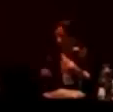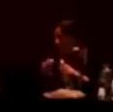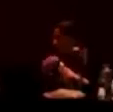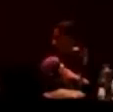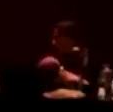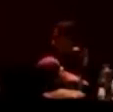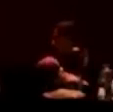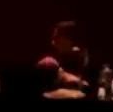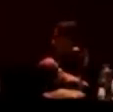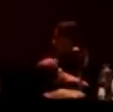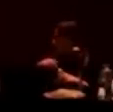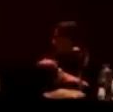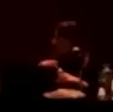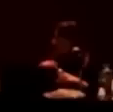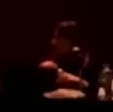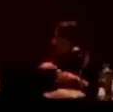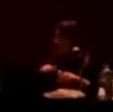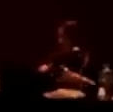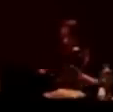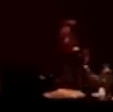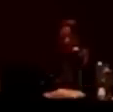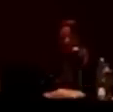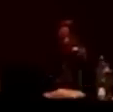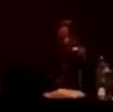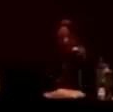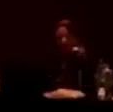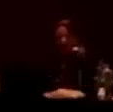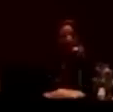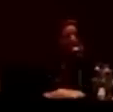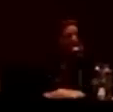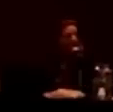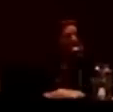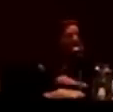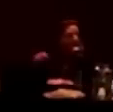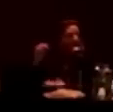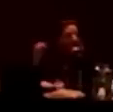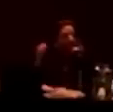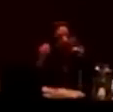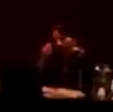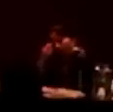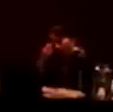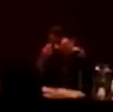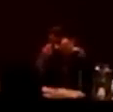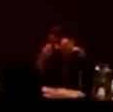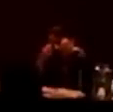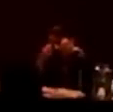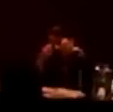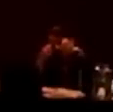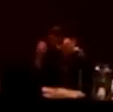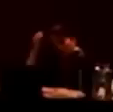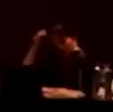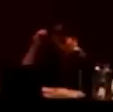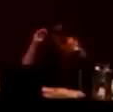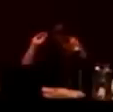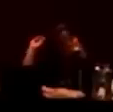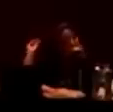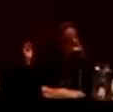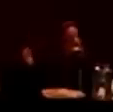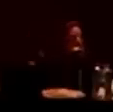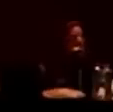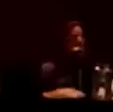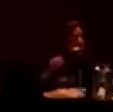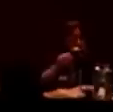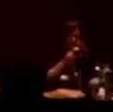se conocía que llegaban los jóvenes que eran jóvenes que entraban a tomar autobuses para la